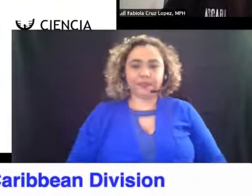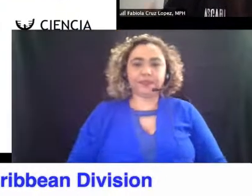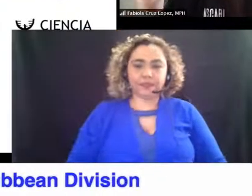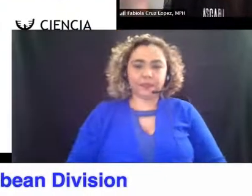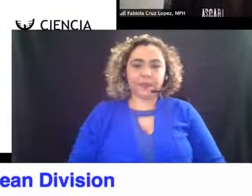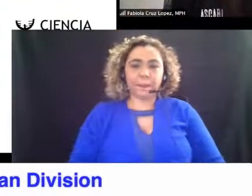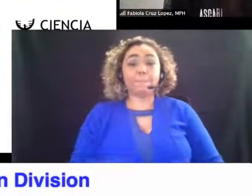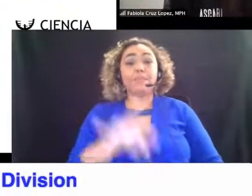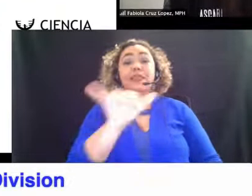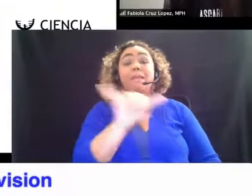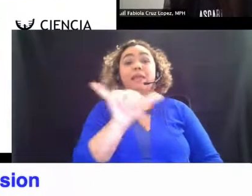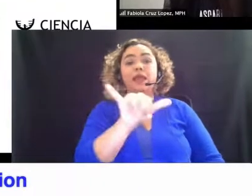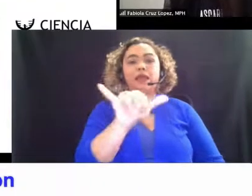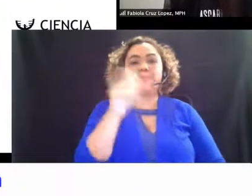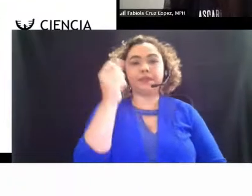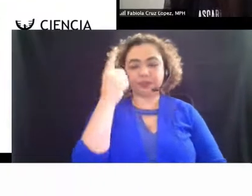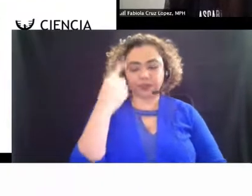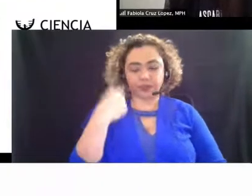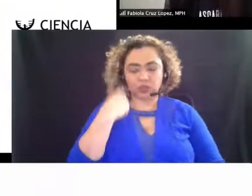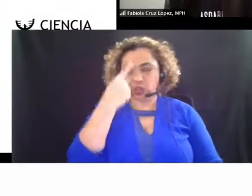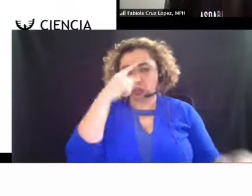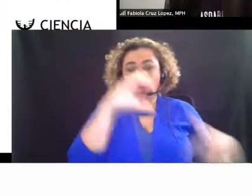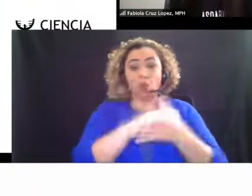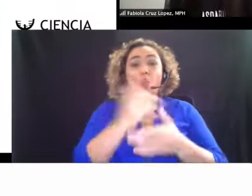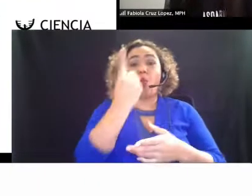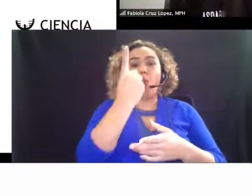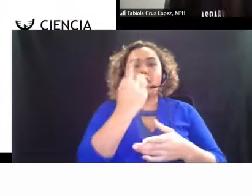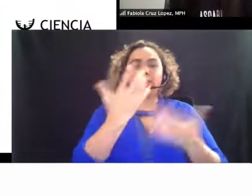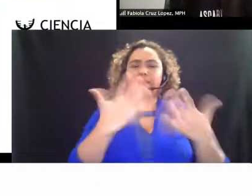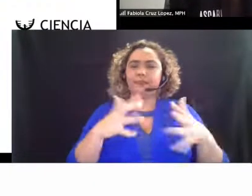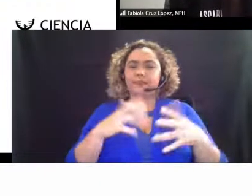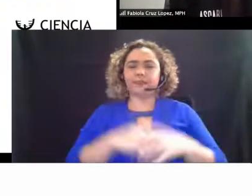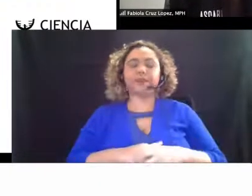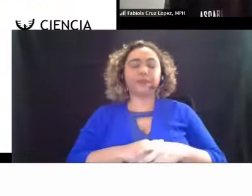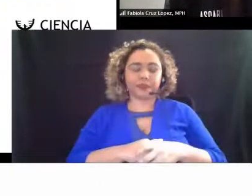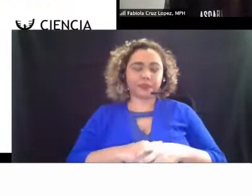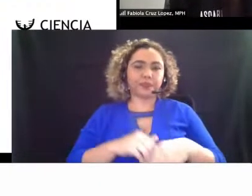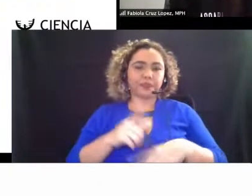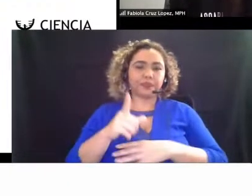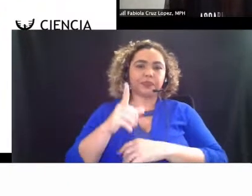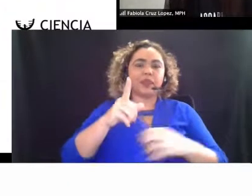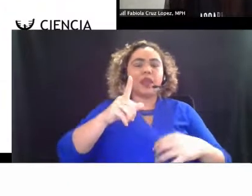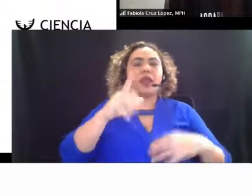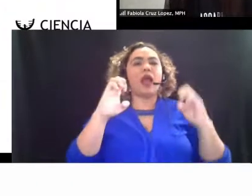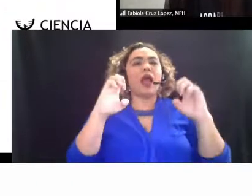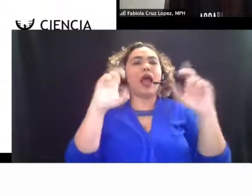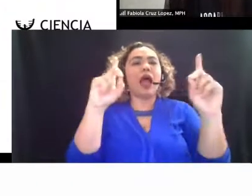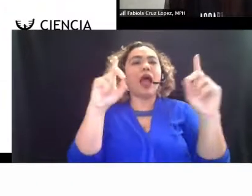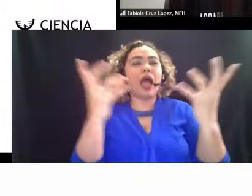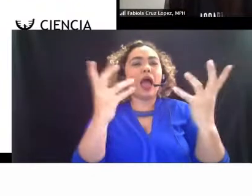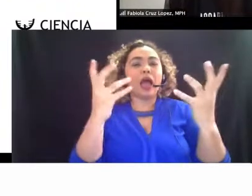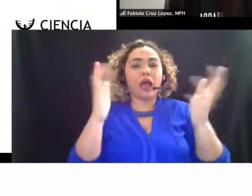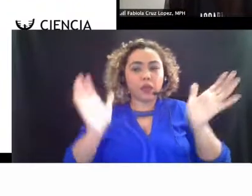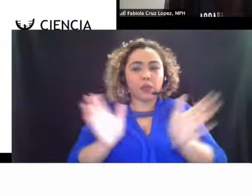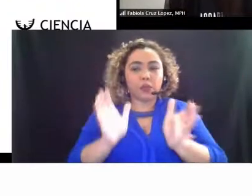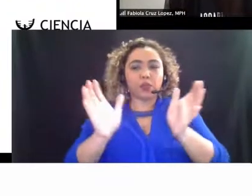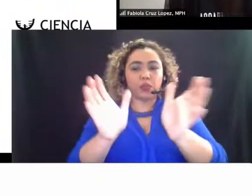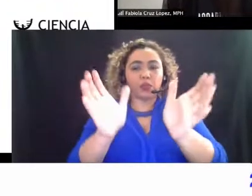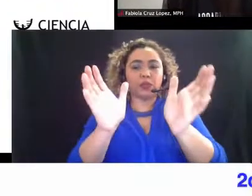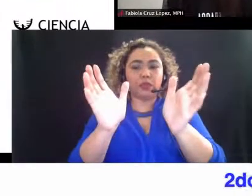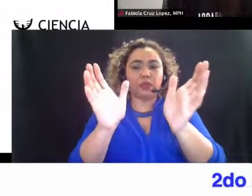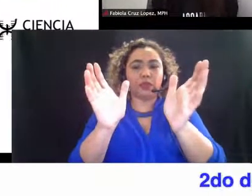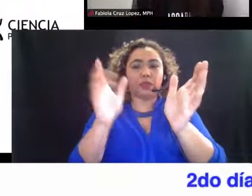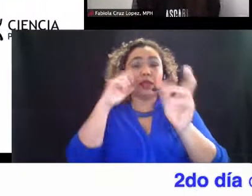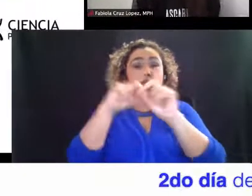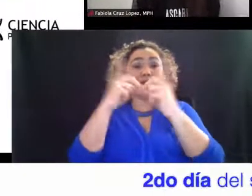Y claro, yo creo que uno de los pilares en lo que es la educación y promoción dentro del